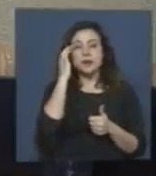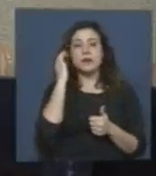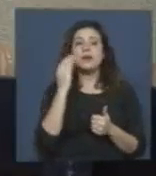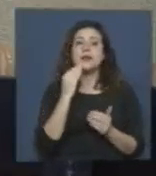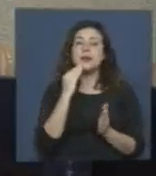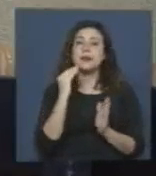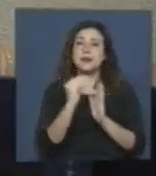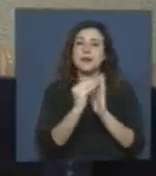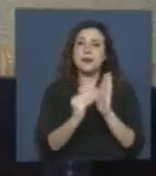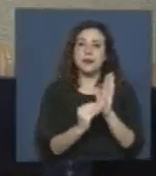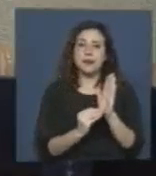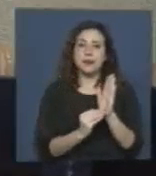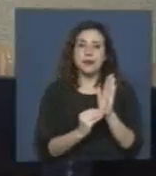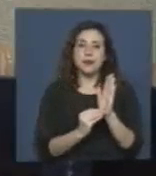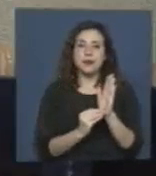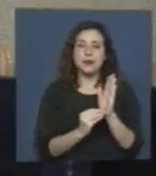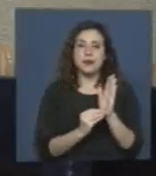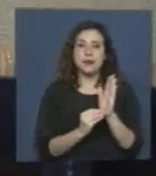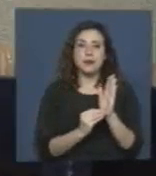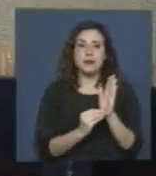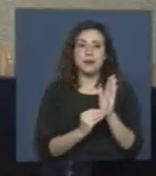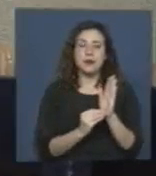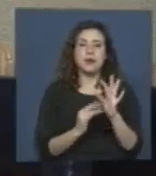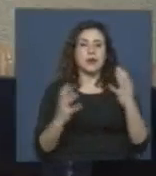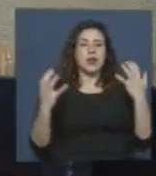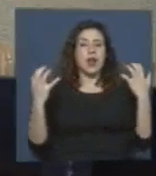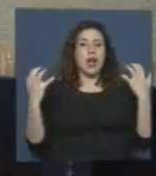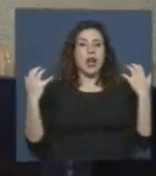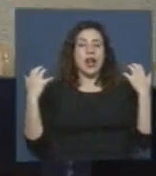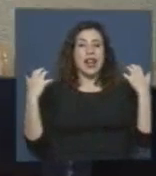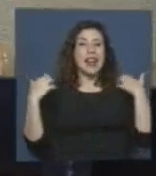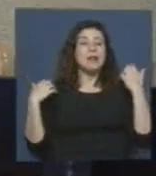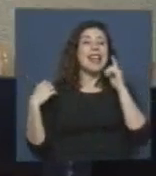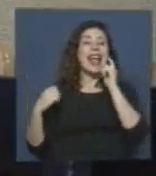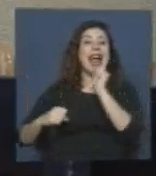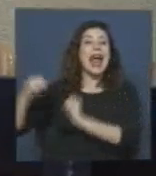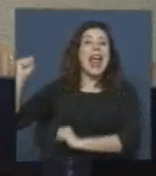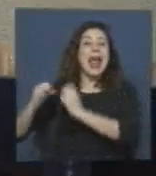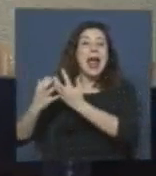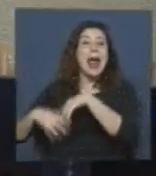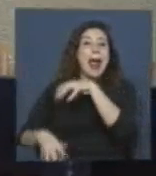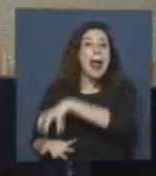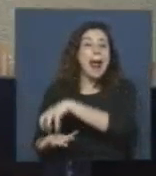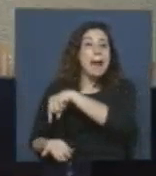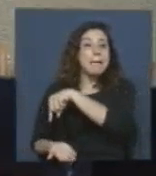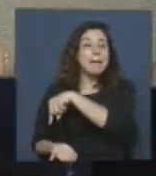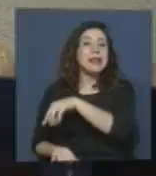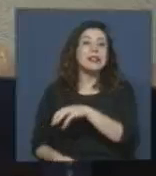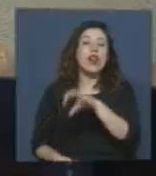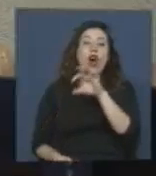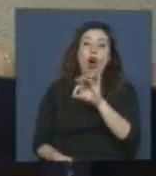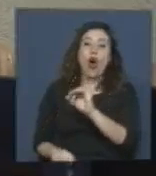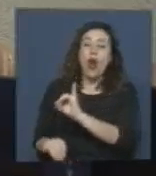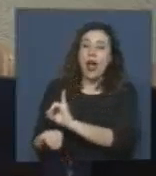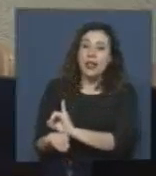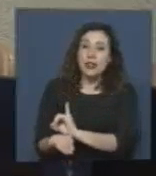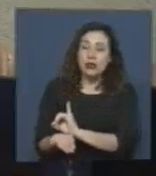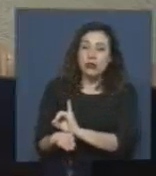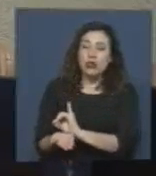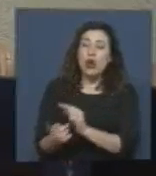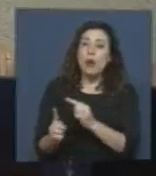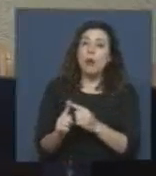incluye también, al mismo tiempo, responsabilizar a la empresa o el ente por